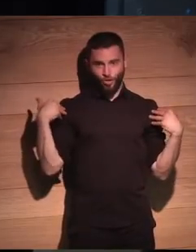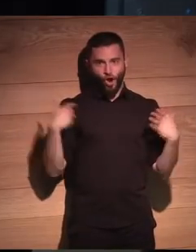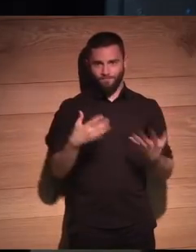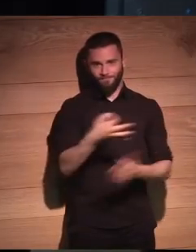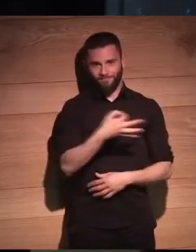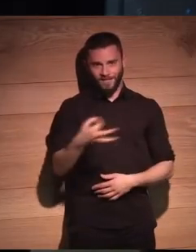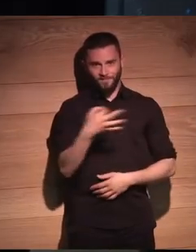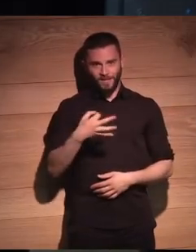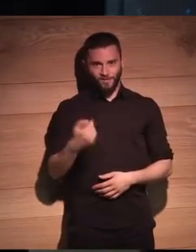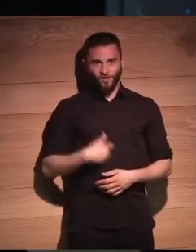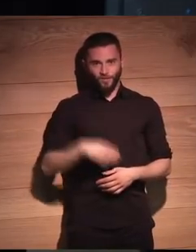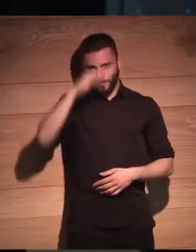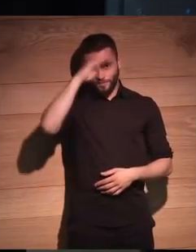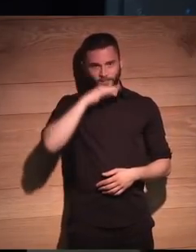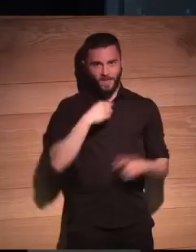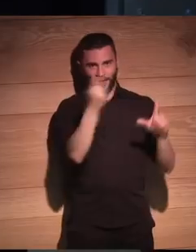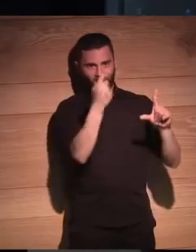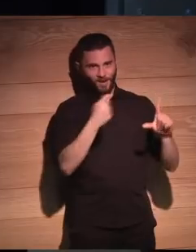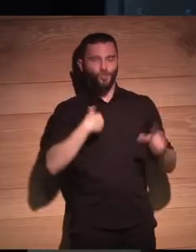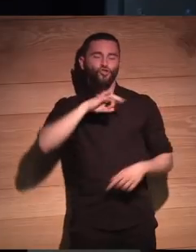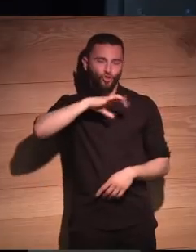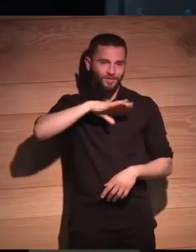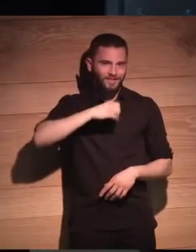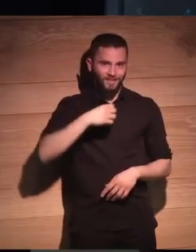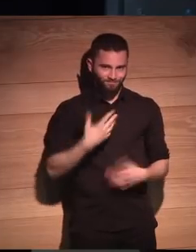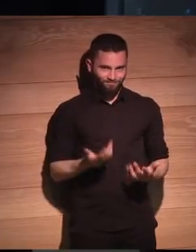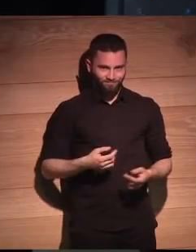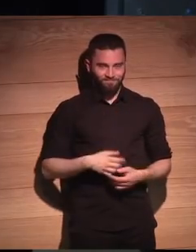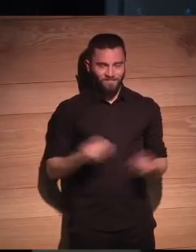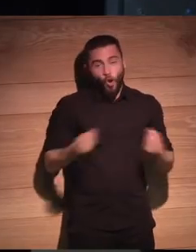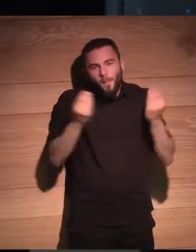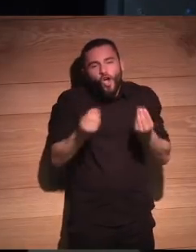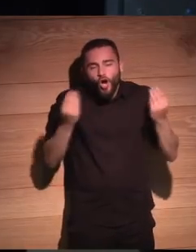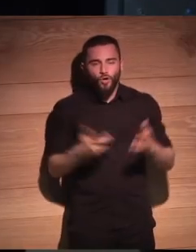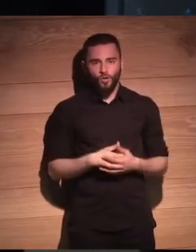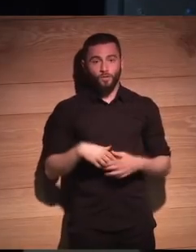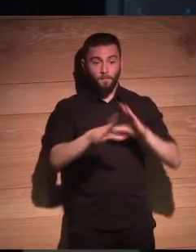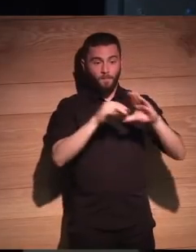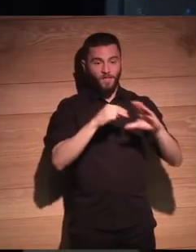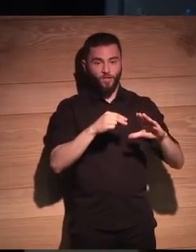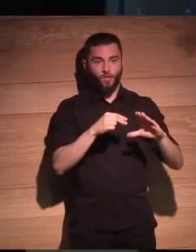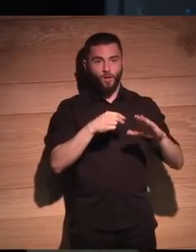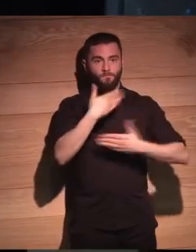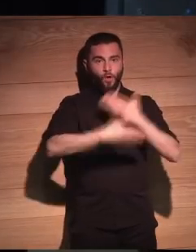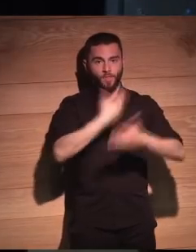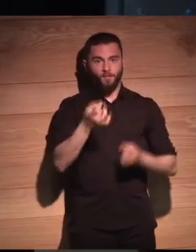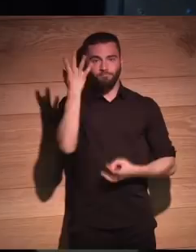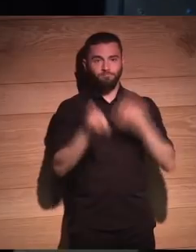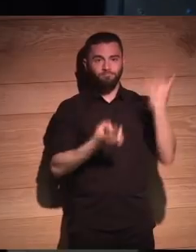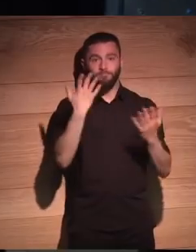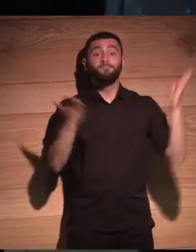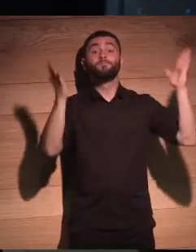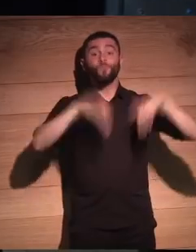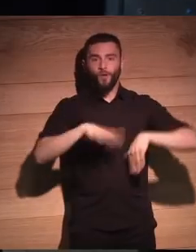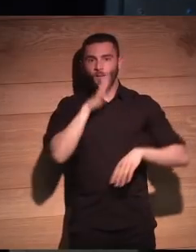mejor caricatura que he hecho. A ver, estoy muy contenta, la verdad. La de tu padre. No tenemos ningún vídeo de su proceso creativo porque es otra